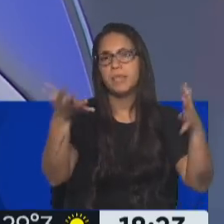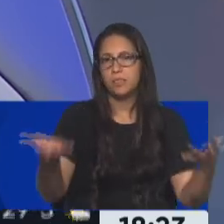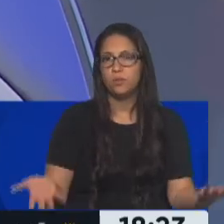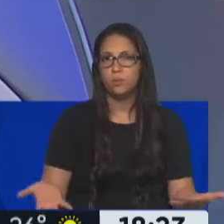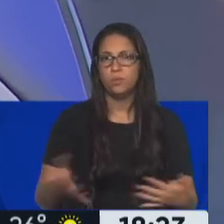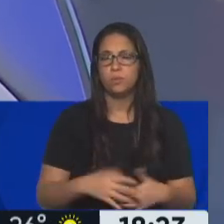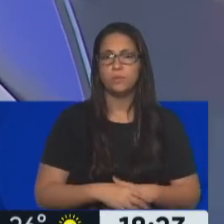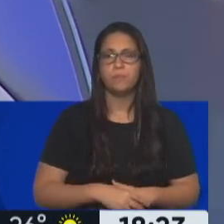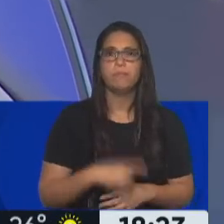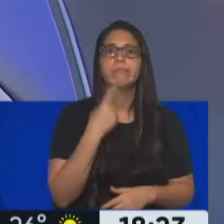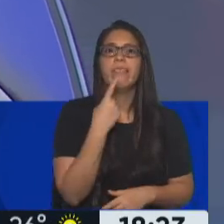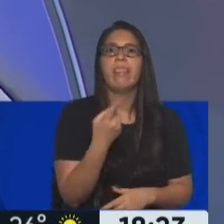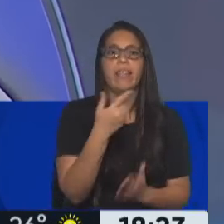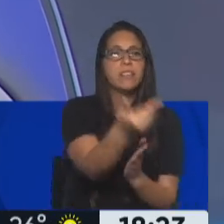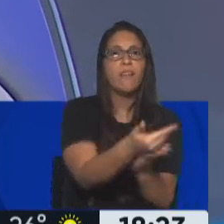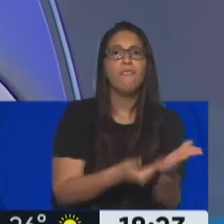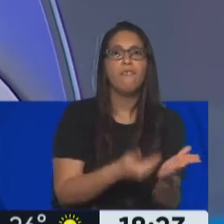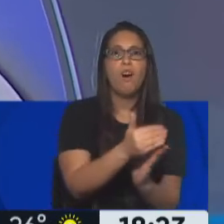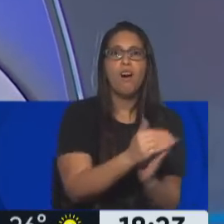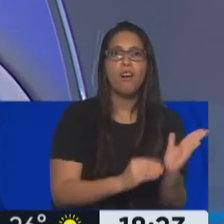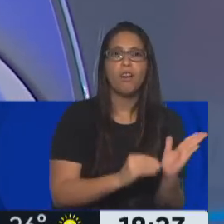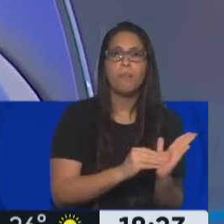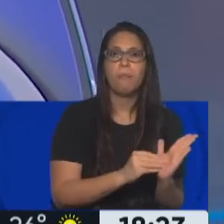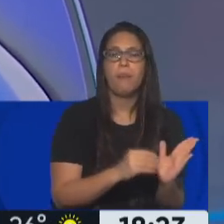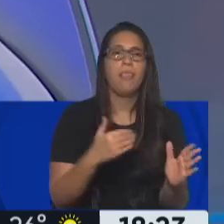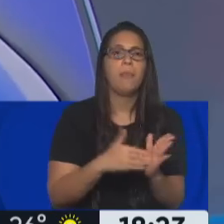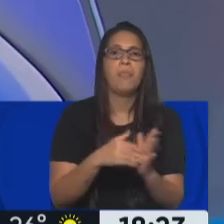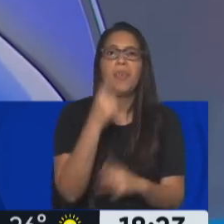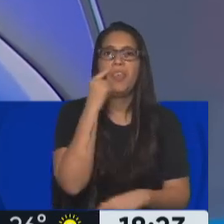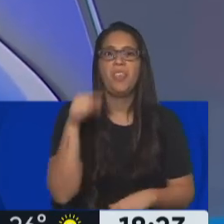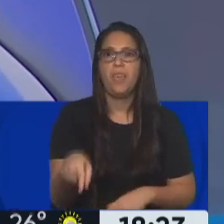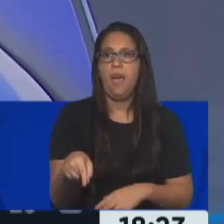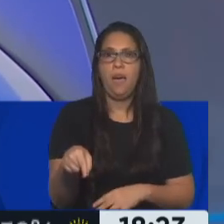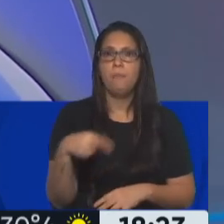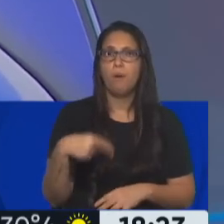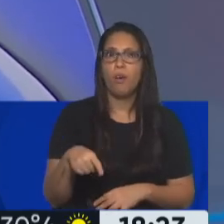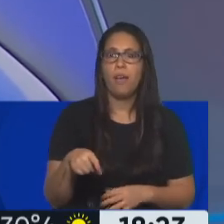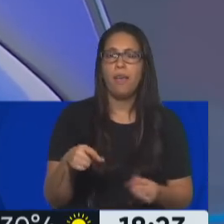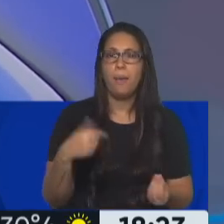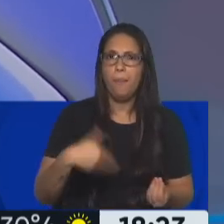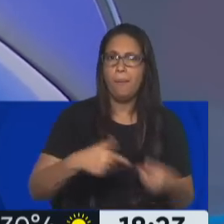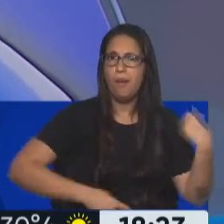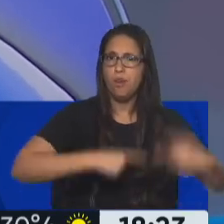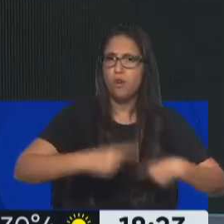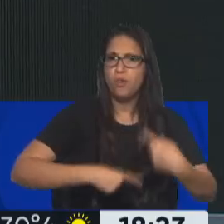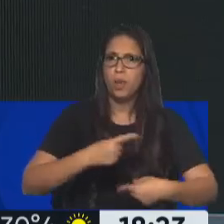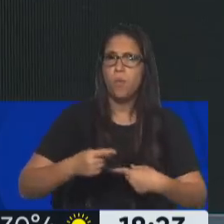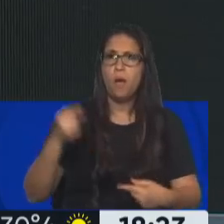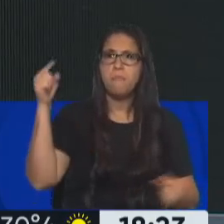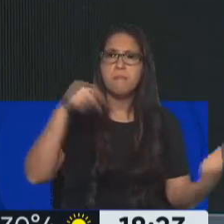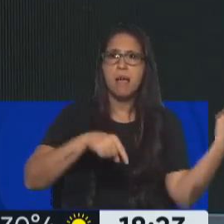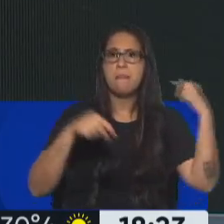lo que marca el reporte y lo que marca el día, porque estos operativos se continúan y están